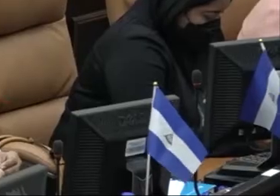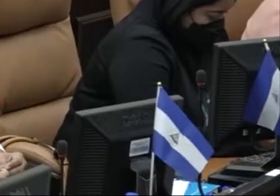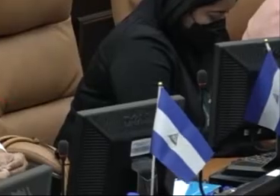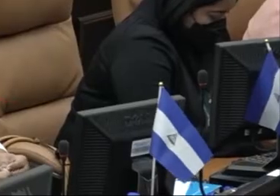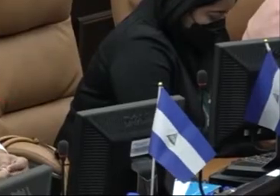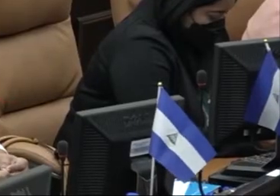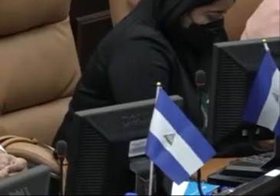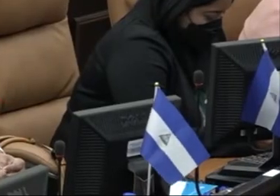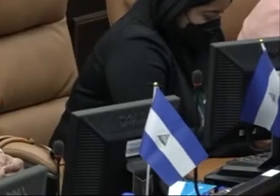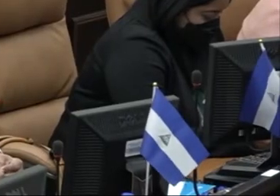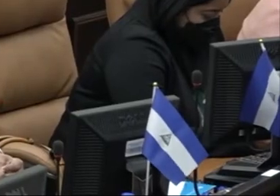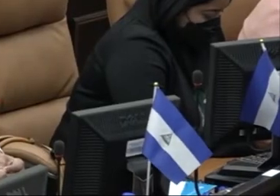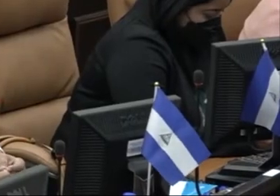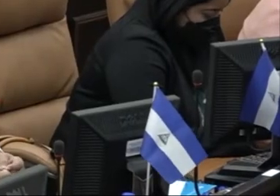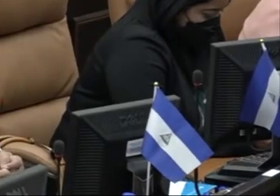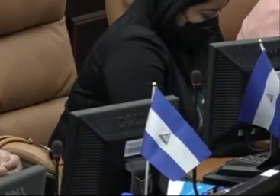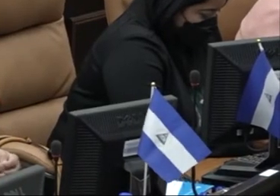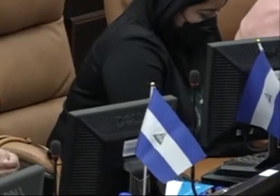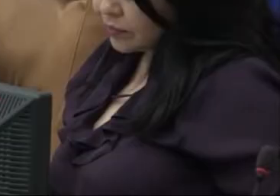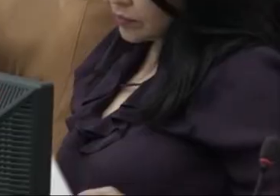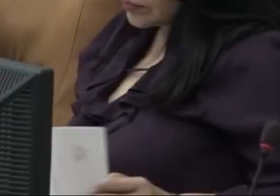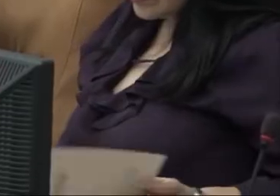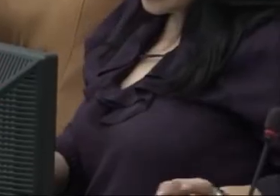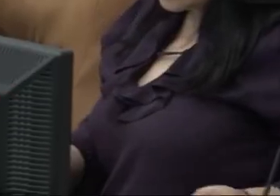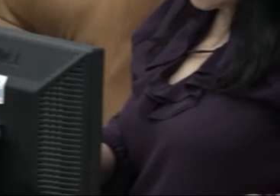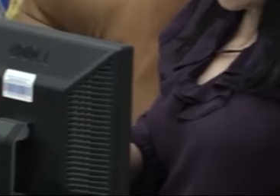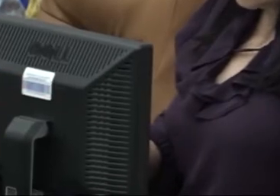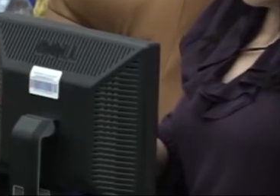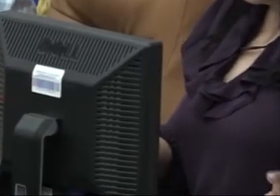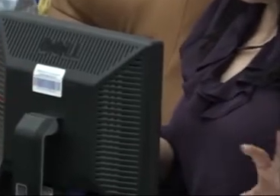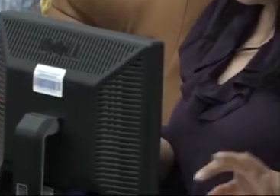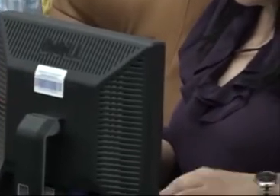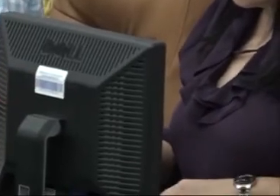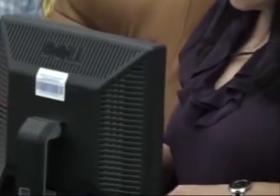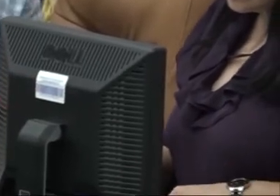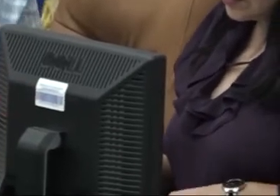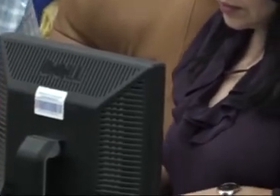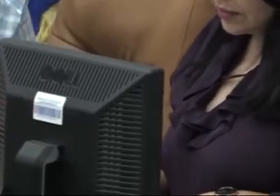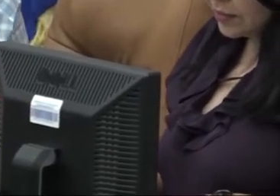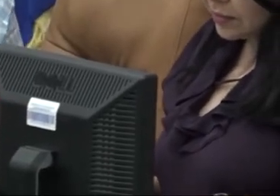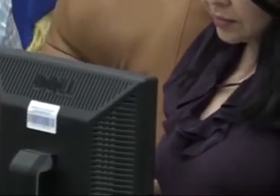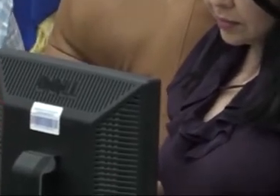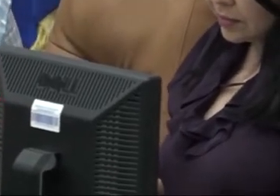Movimiento Fuerza Democrática Nicaragüense. Noticias 12, Darlene Téllez.